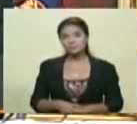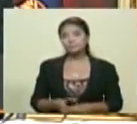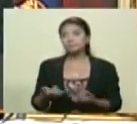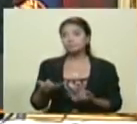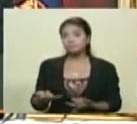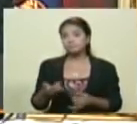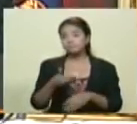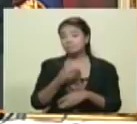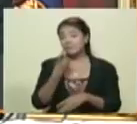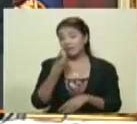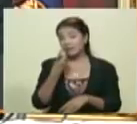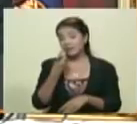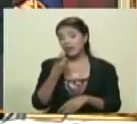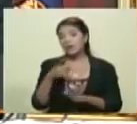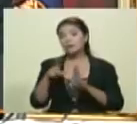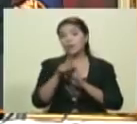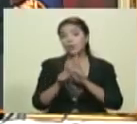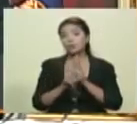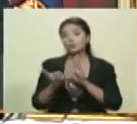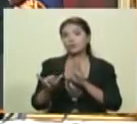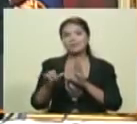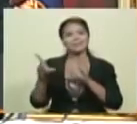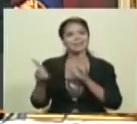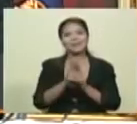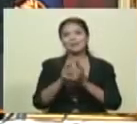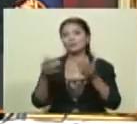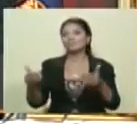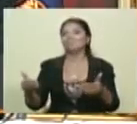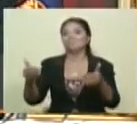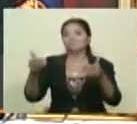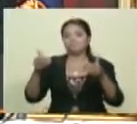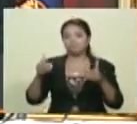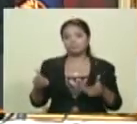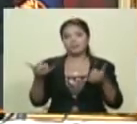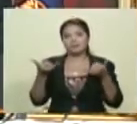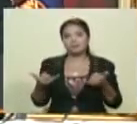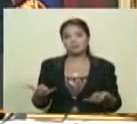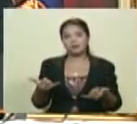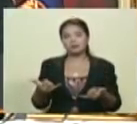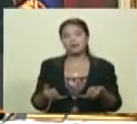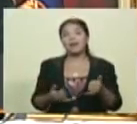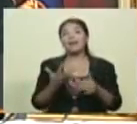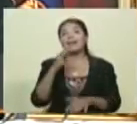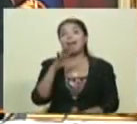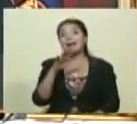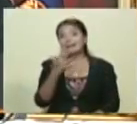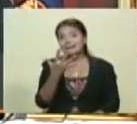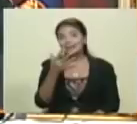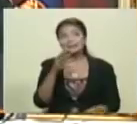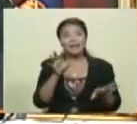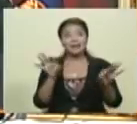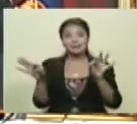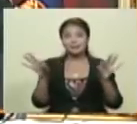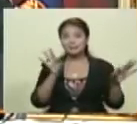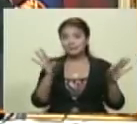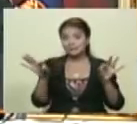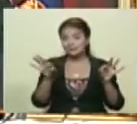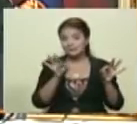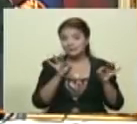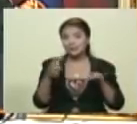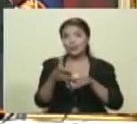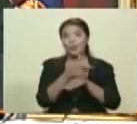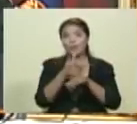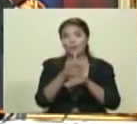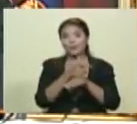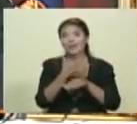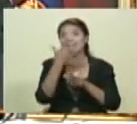esta elección estaba retardada y la Asamblea Constituyente decretó adelantarla que sería la quinta elección, Daniel, quinta elección a